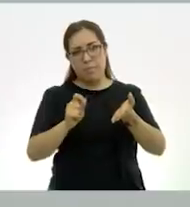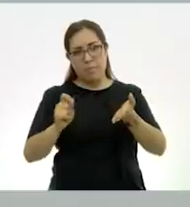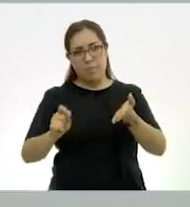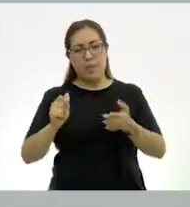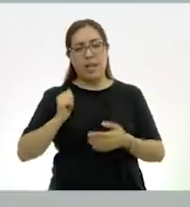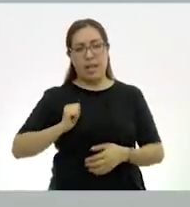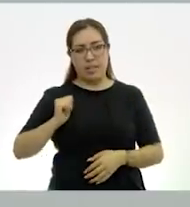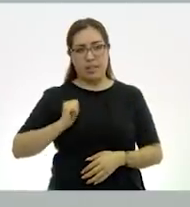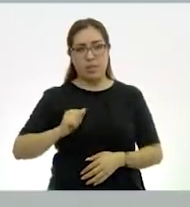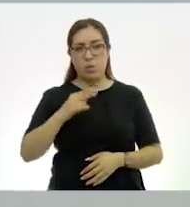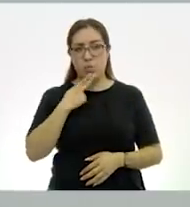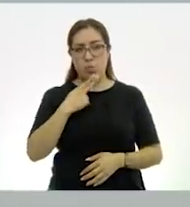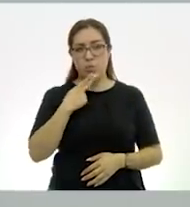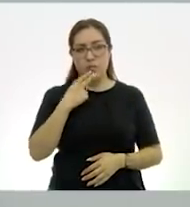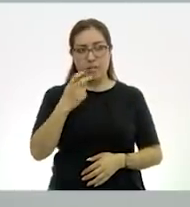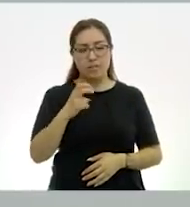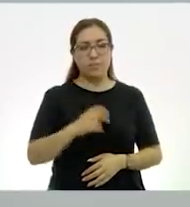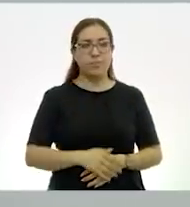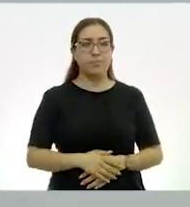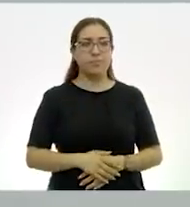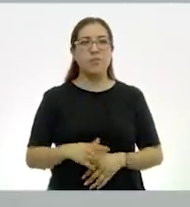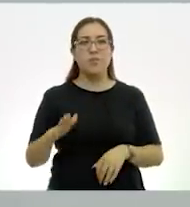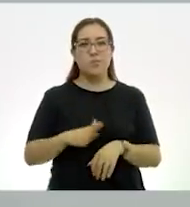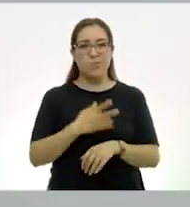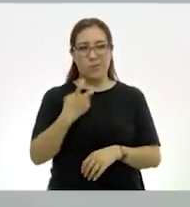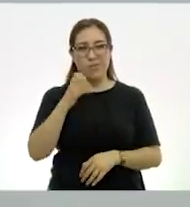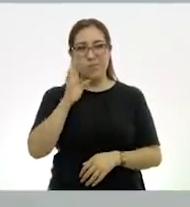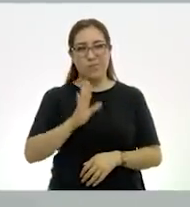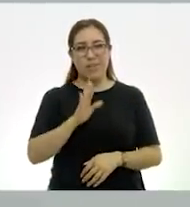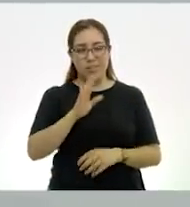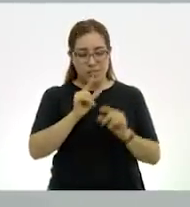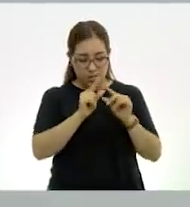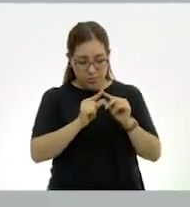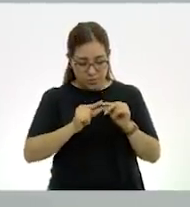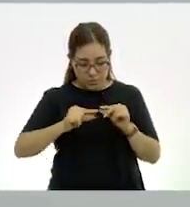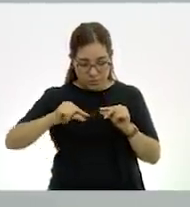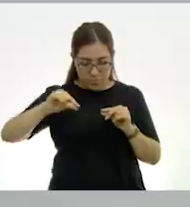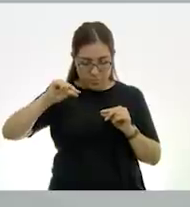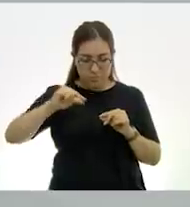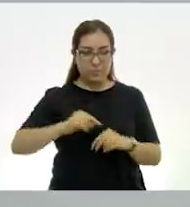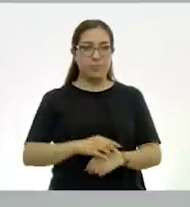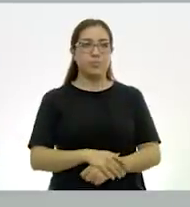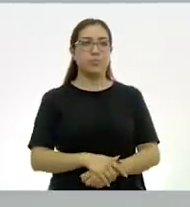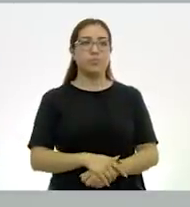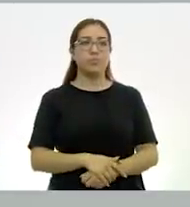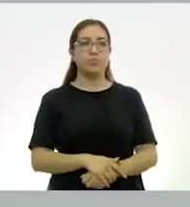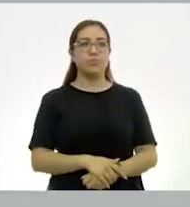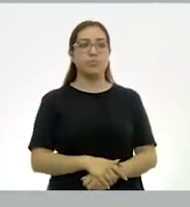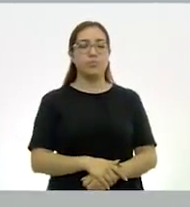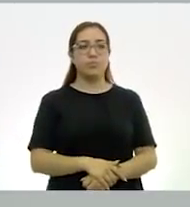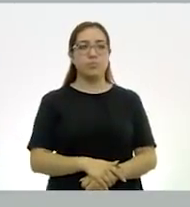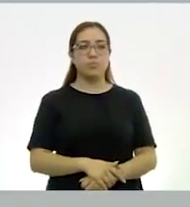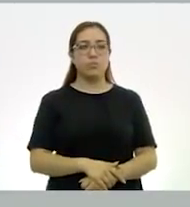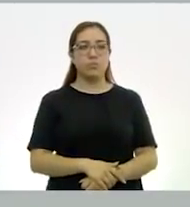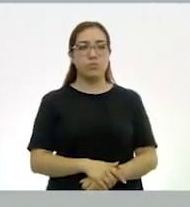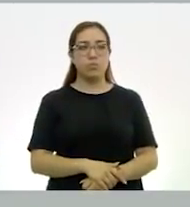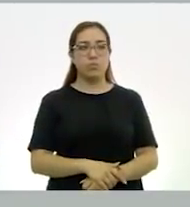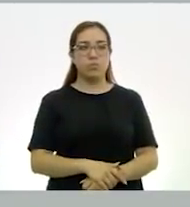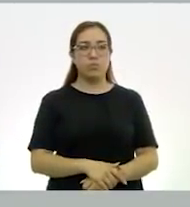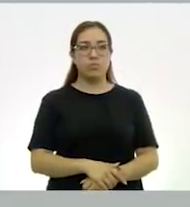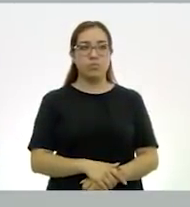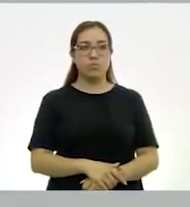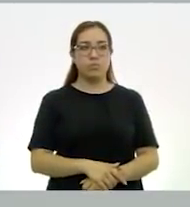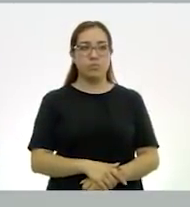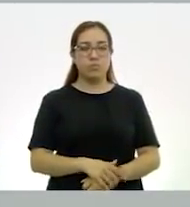Y de ahí su forma, ¿cierto? De Así cuña. es. Por eso se llaman cuneiforme, porque tienen forma de